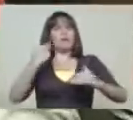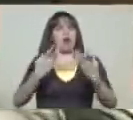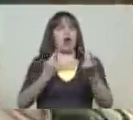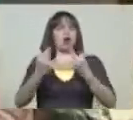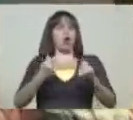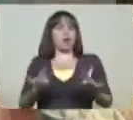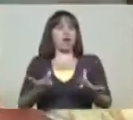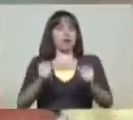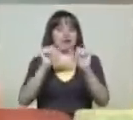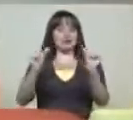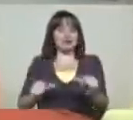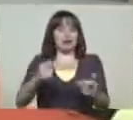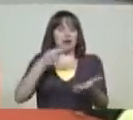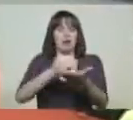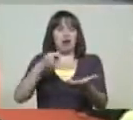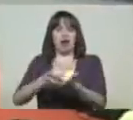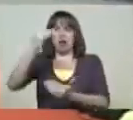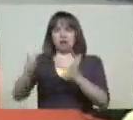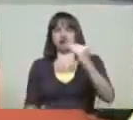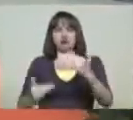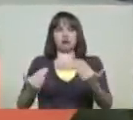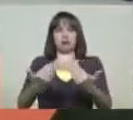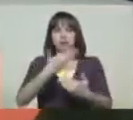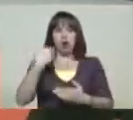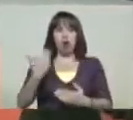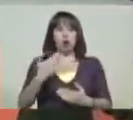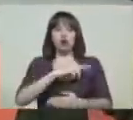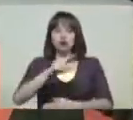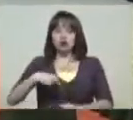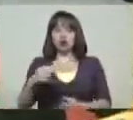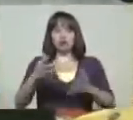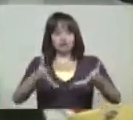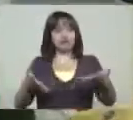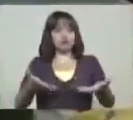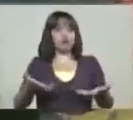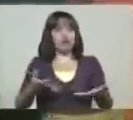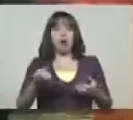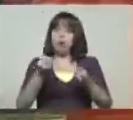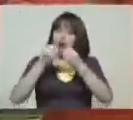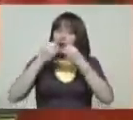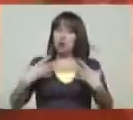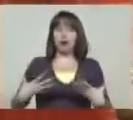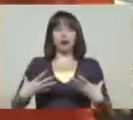estabilidad del sistema de precios nacional. Lo vamos a lograr por las buenas